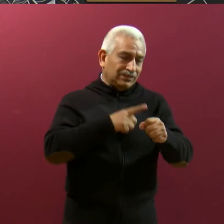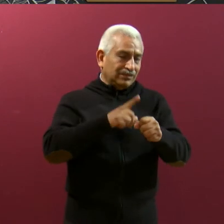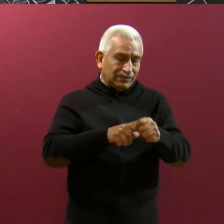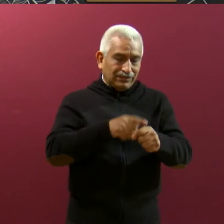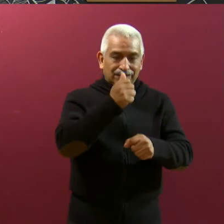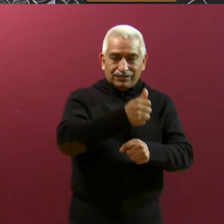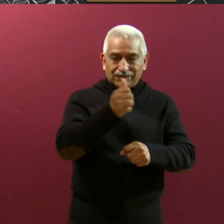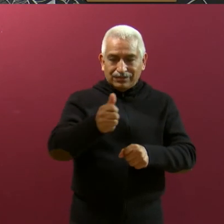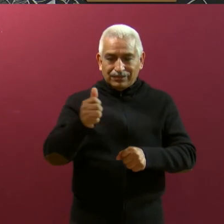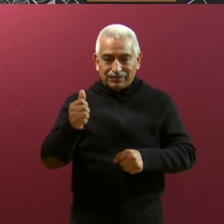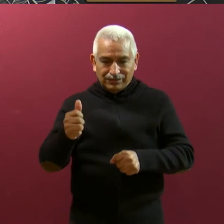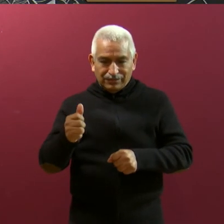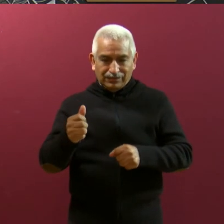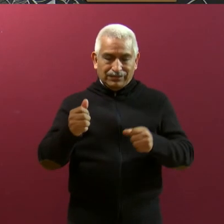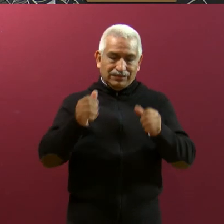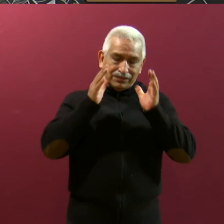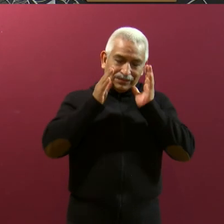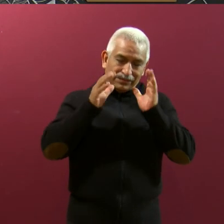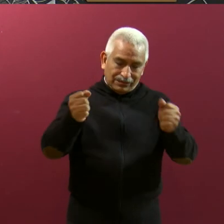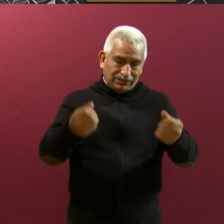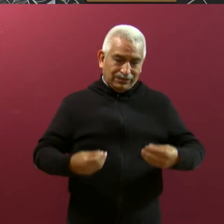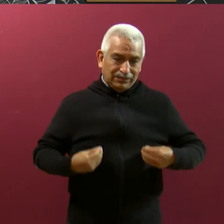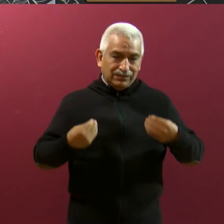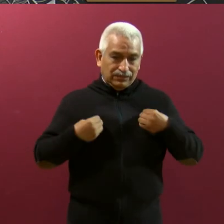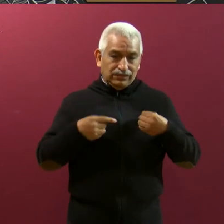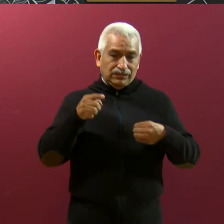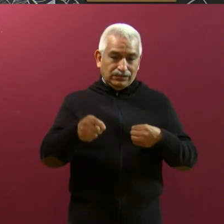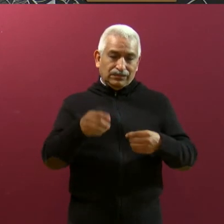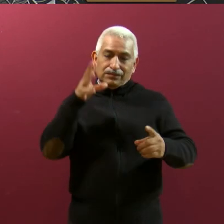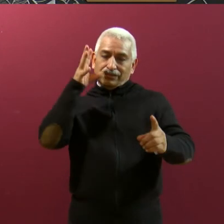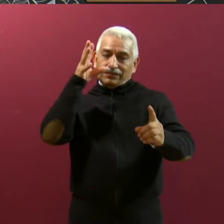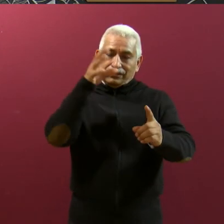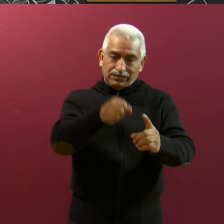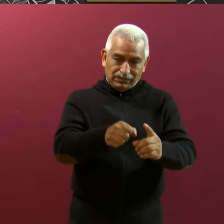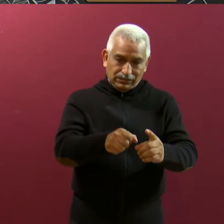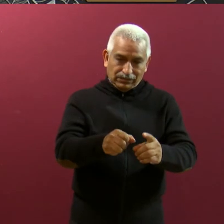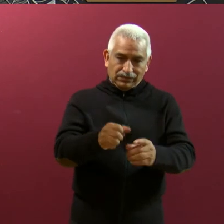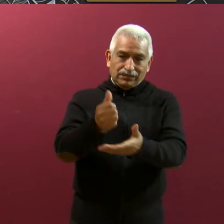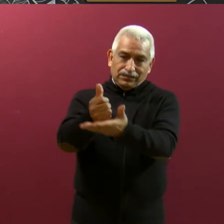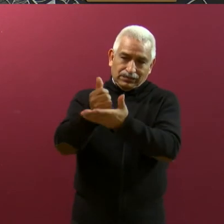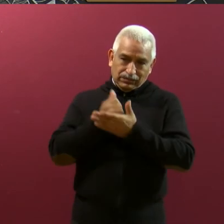granja. Ahora te reto que con ayuda de tu mamá y